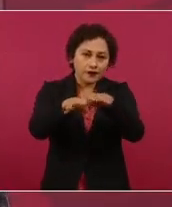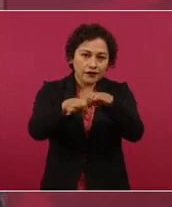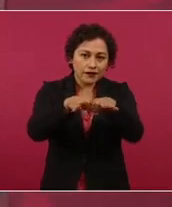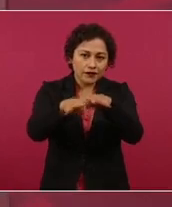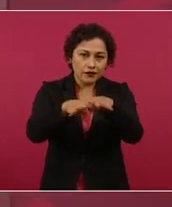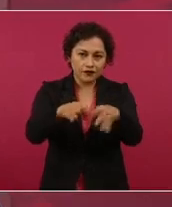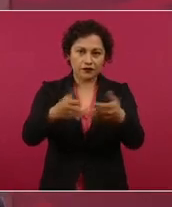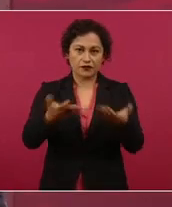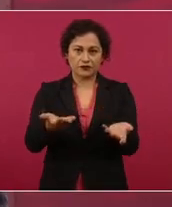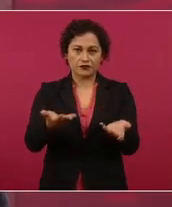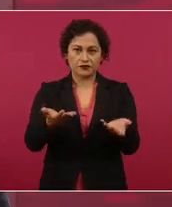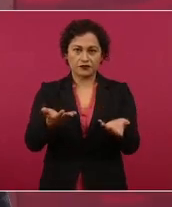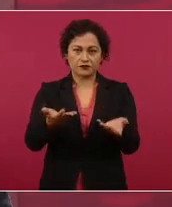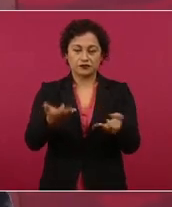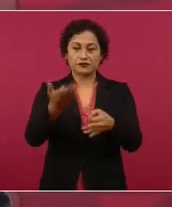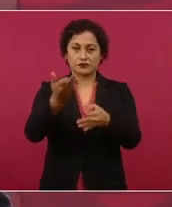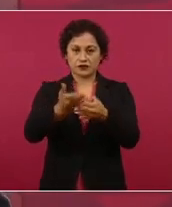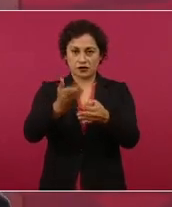los que están,